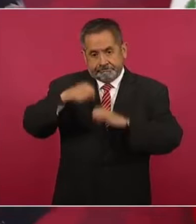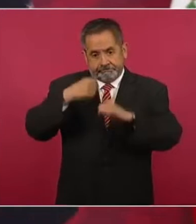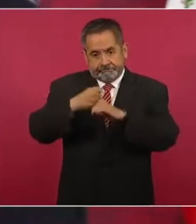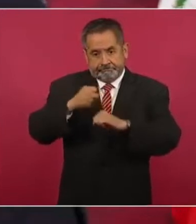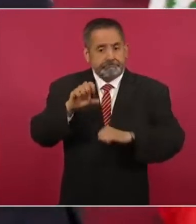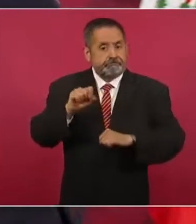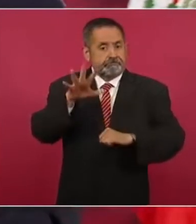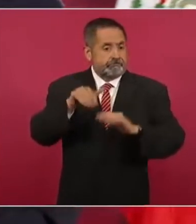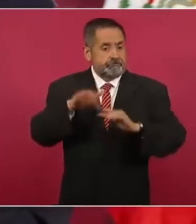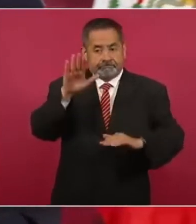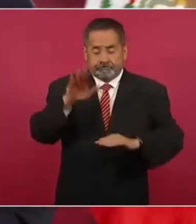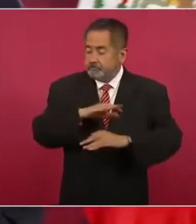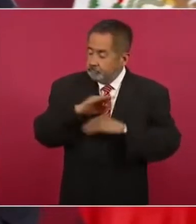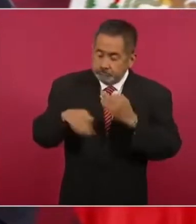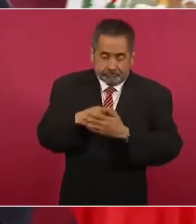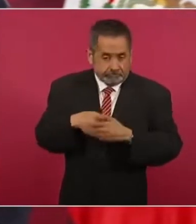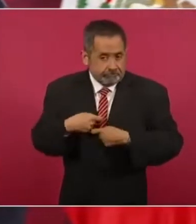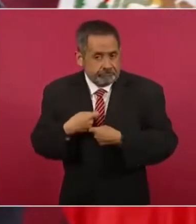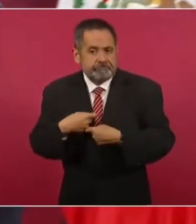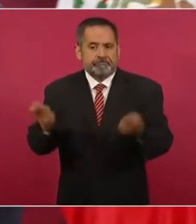se les garantice el derecho